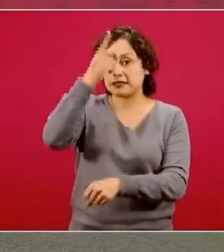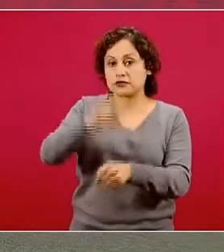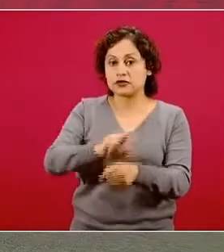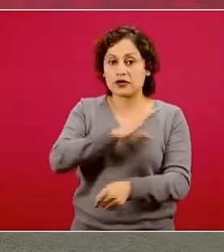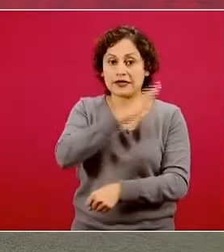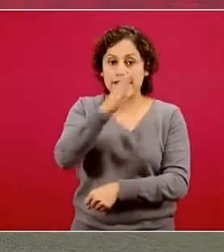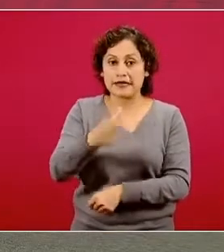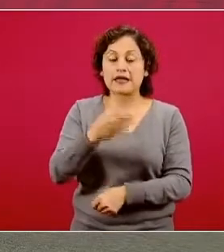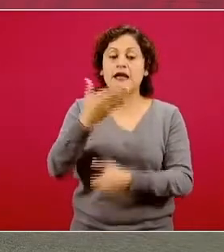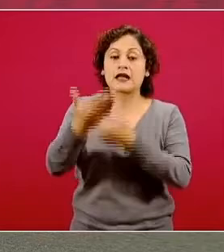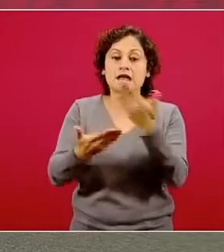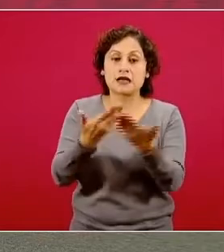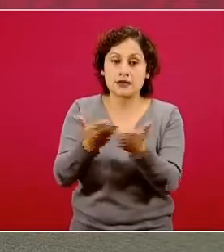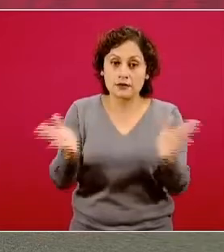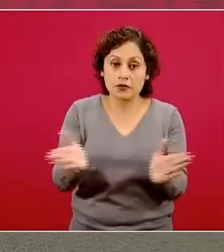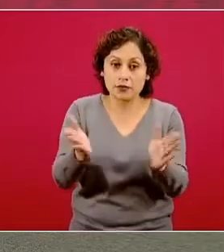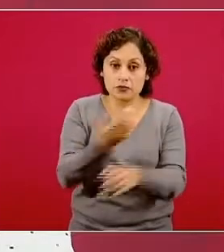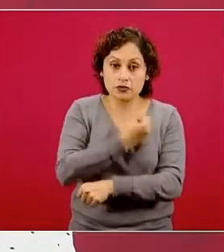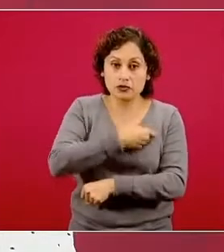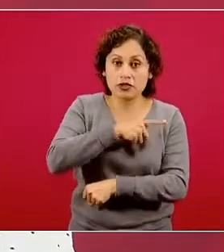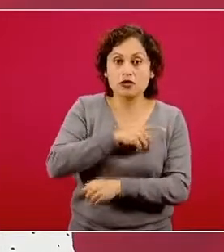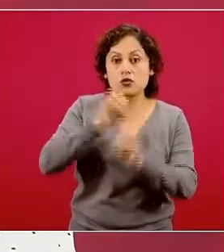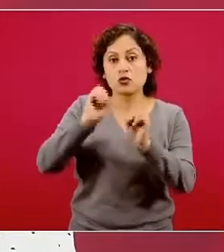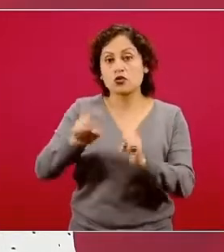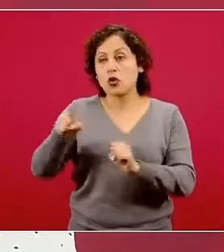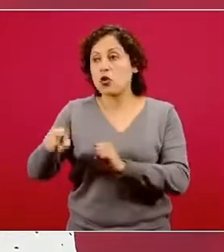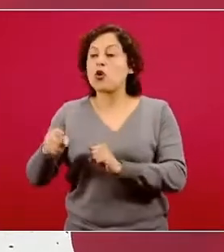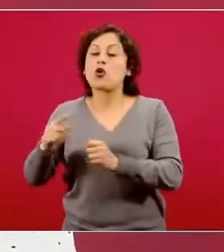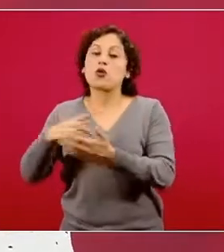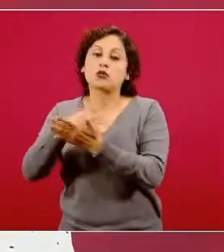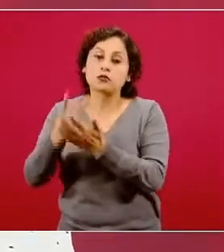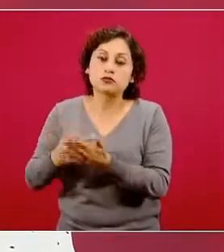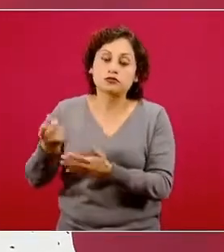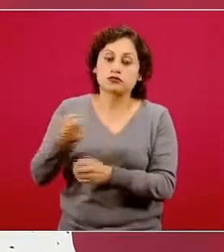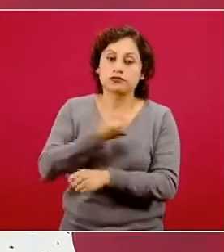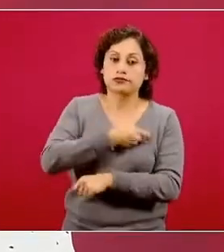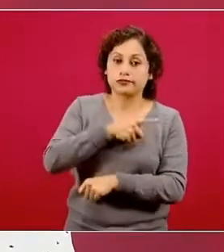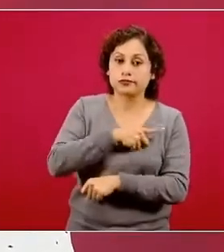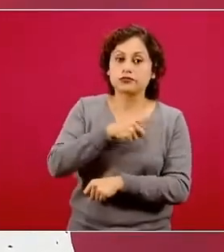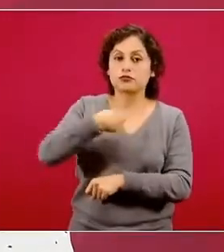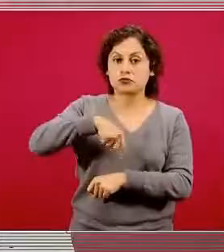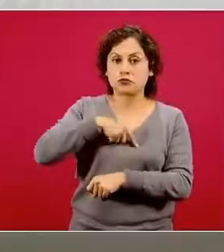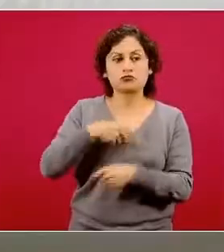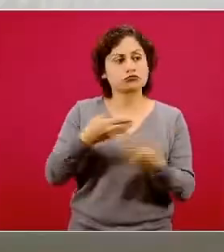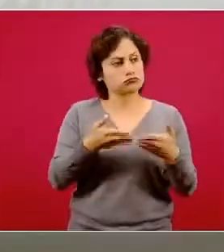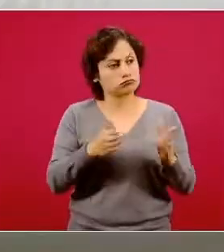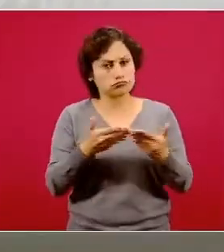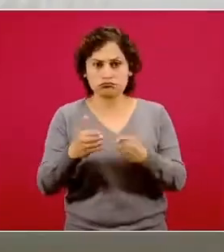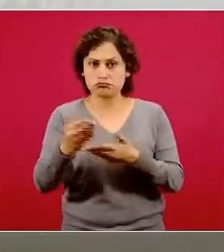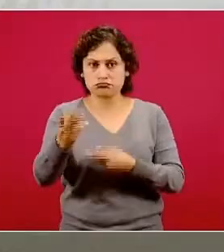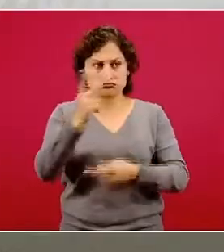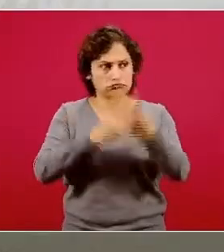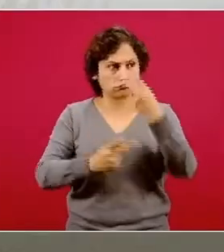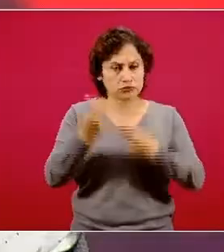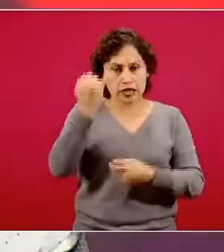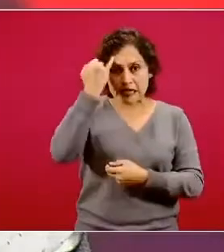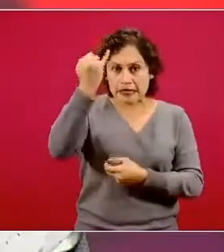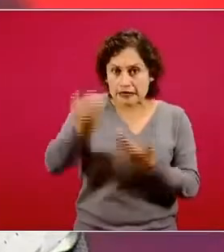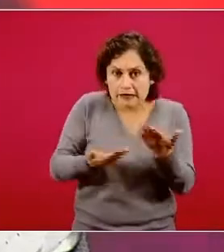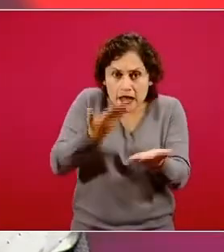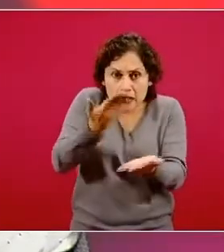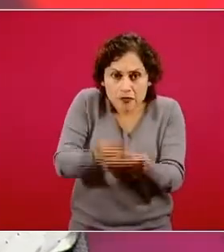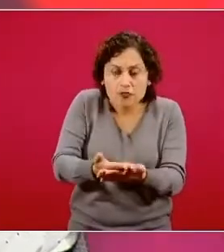la subsecretaría estamos abiertos para recibir propuestas e iniciativas ciudadanas que